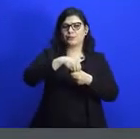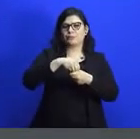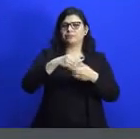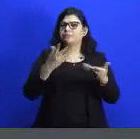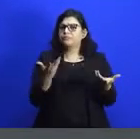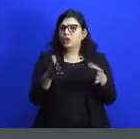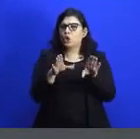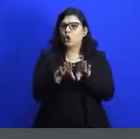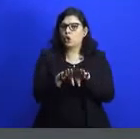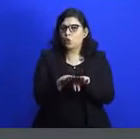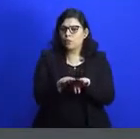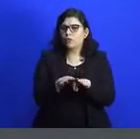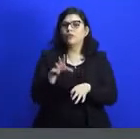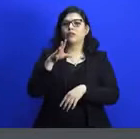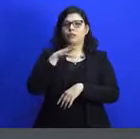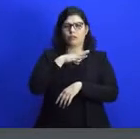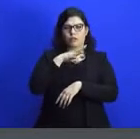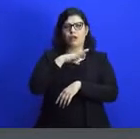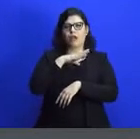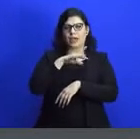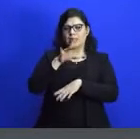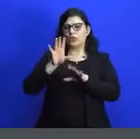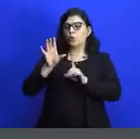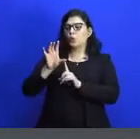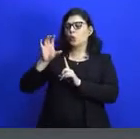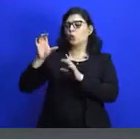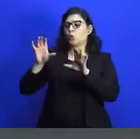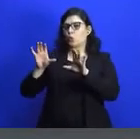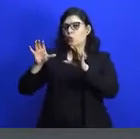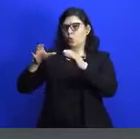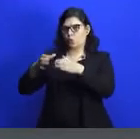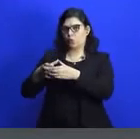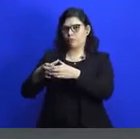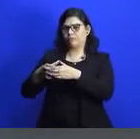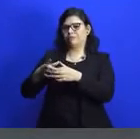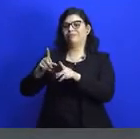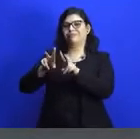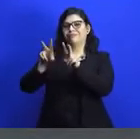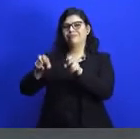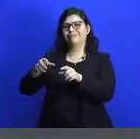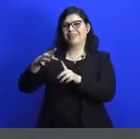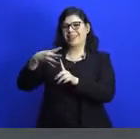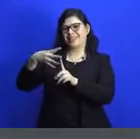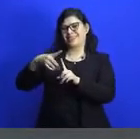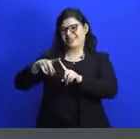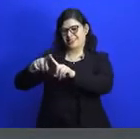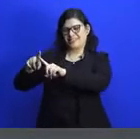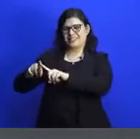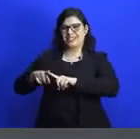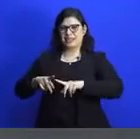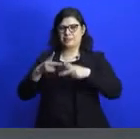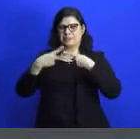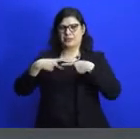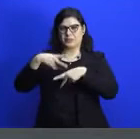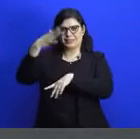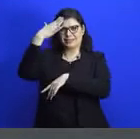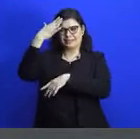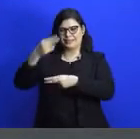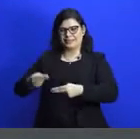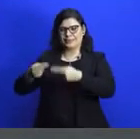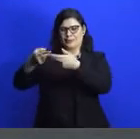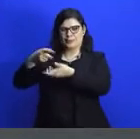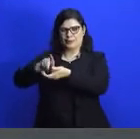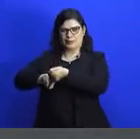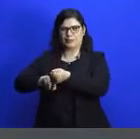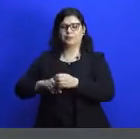ello, contamos con un consejo consultivo de diversidad conformado por líderes de nuestro negocio. Nuestra estrategia